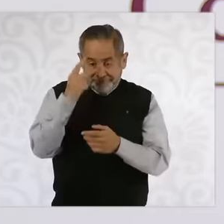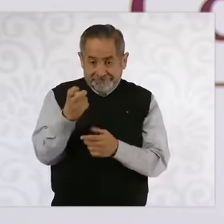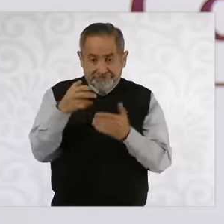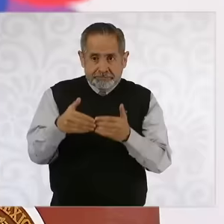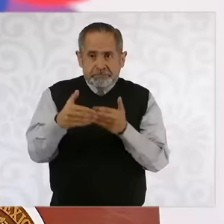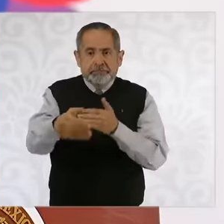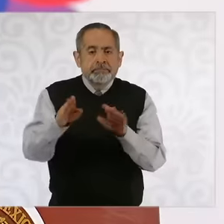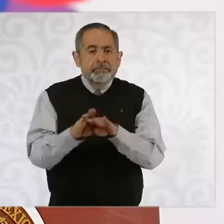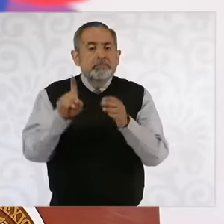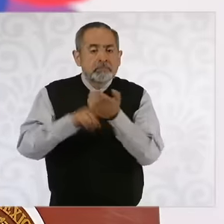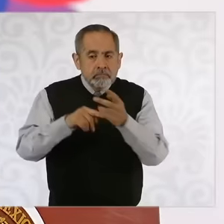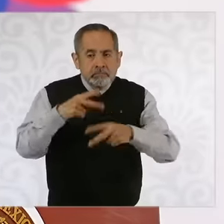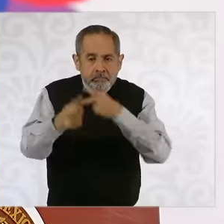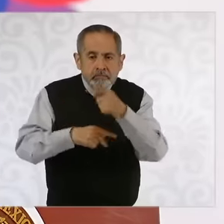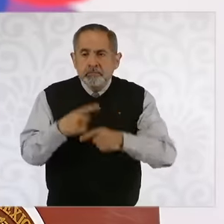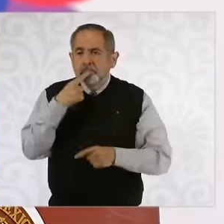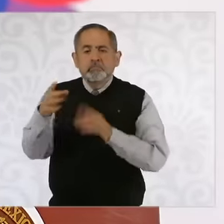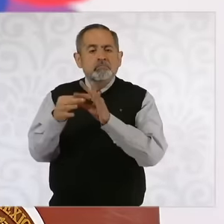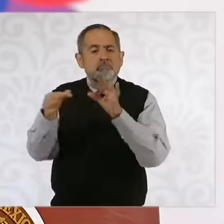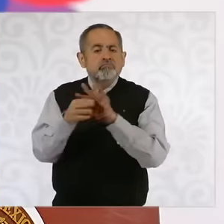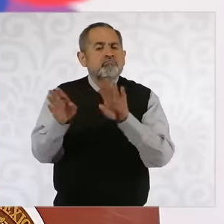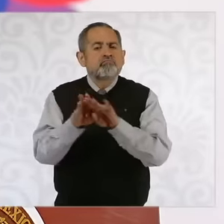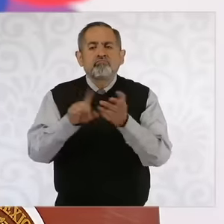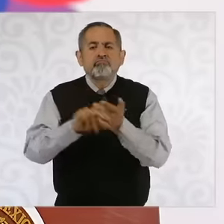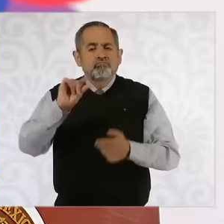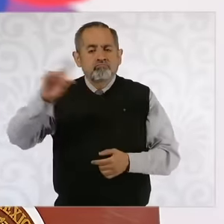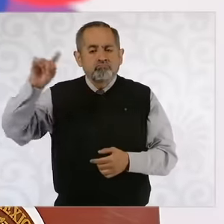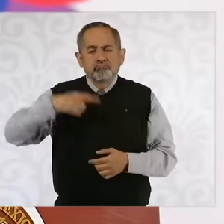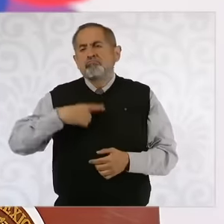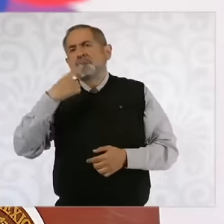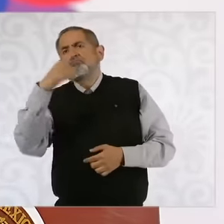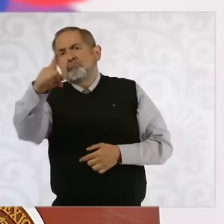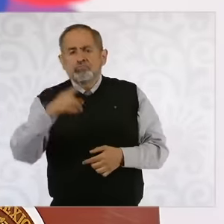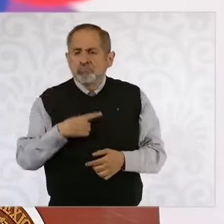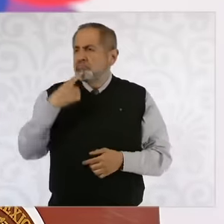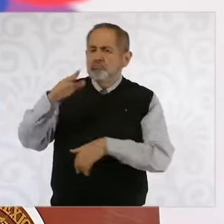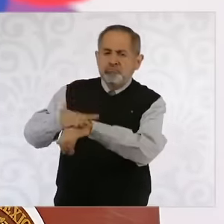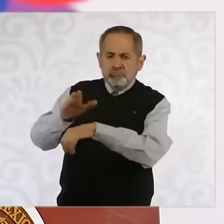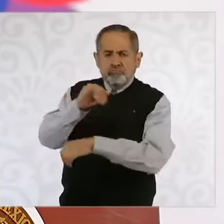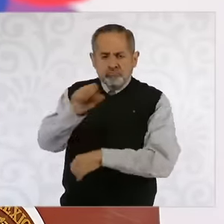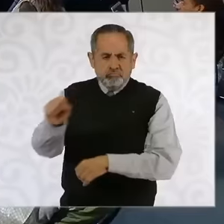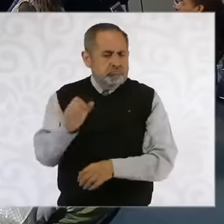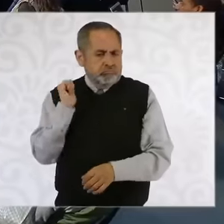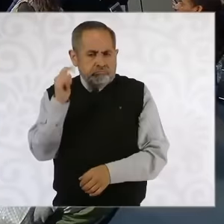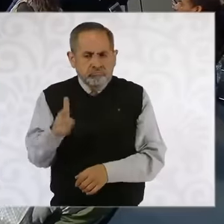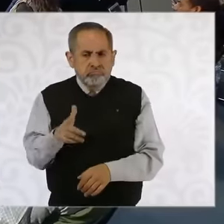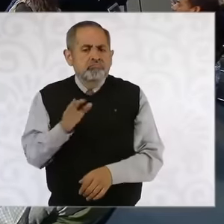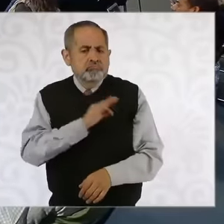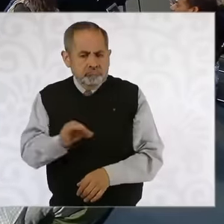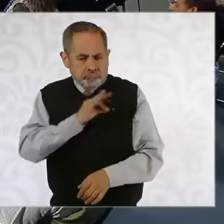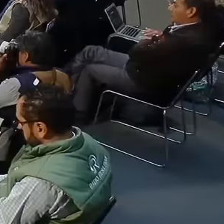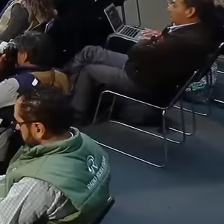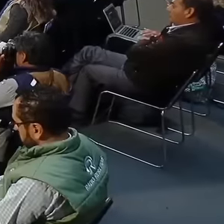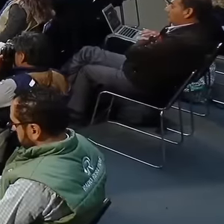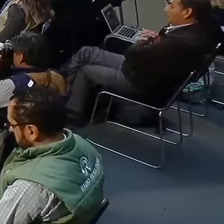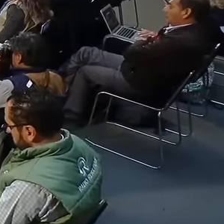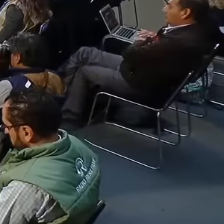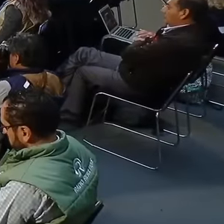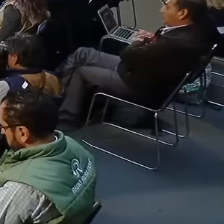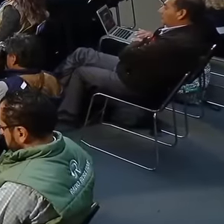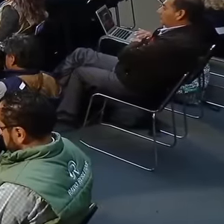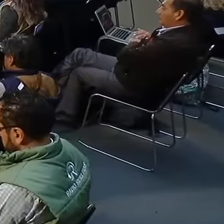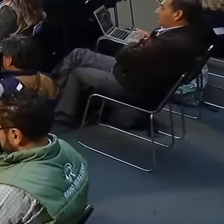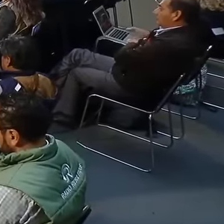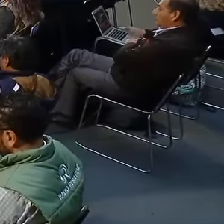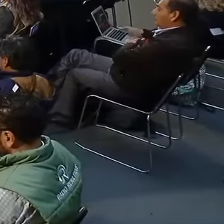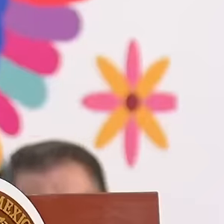eso puedan hacer denuncias a autoridades laborales o al propio Seguro Social respecto a una baja